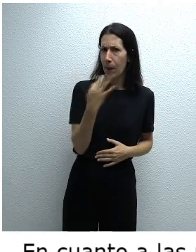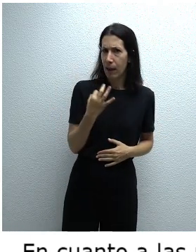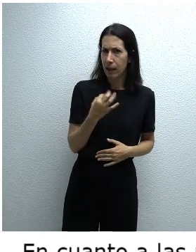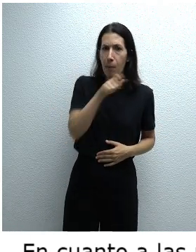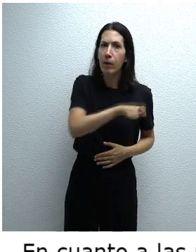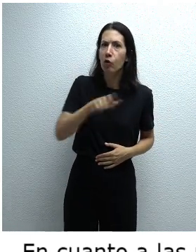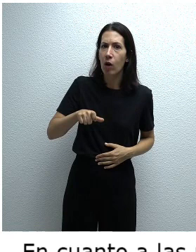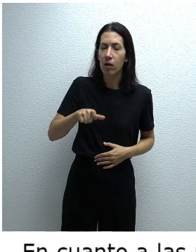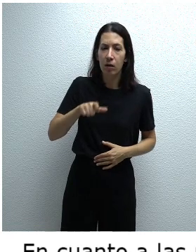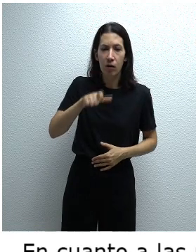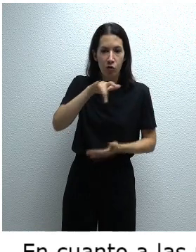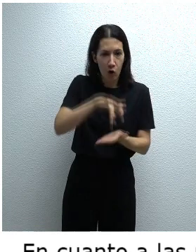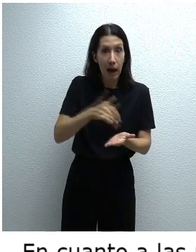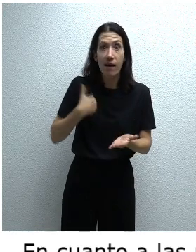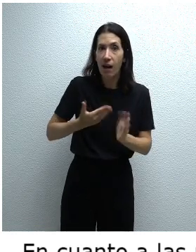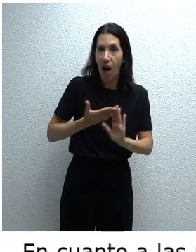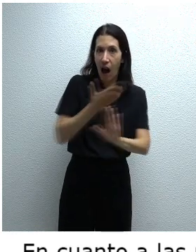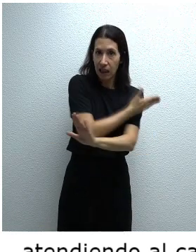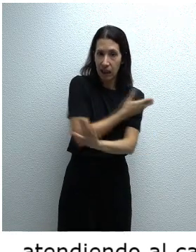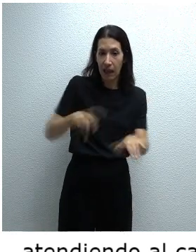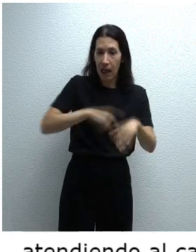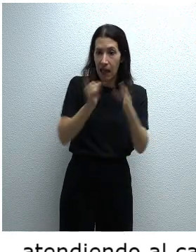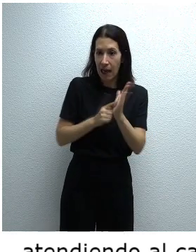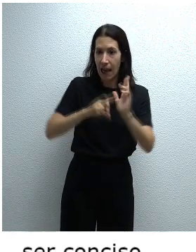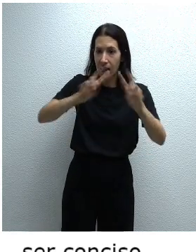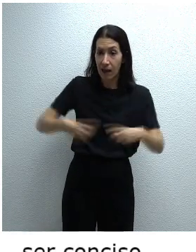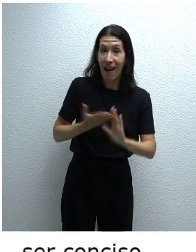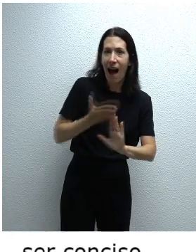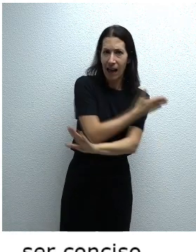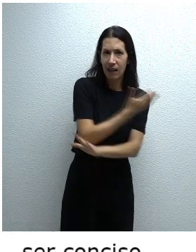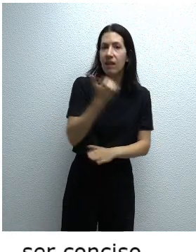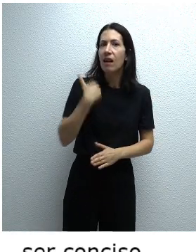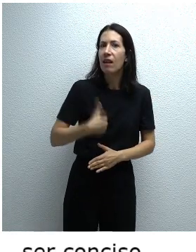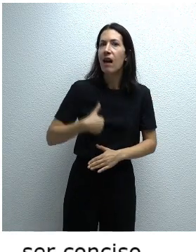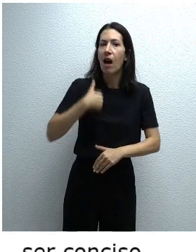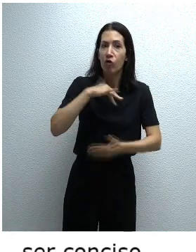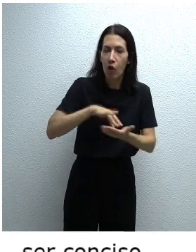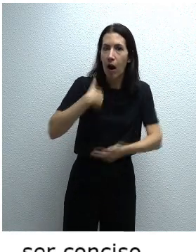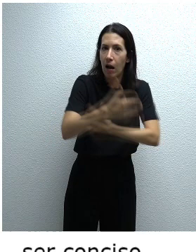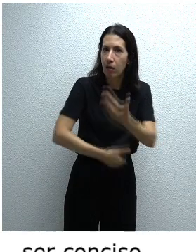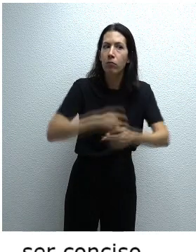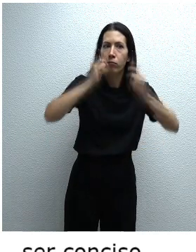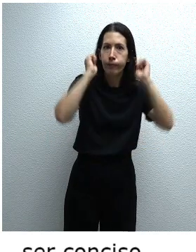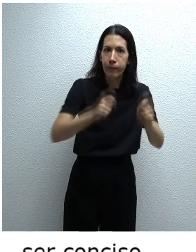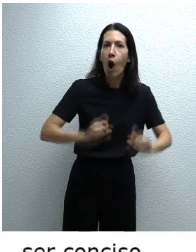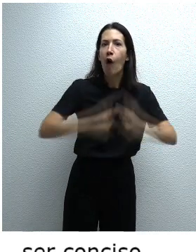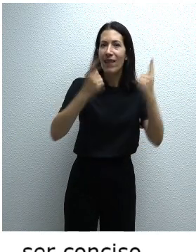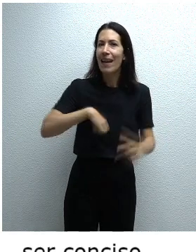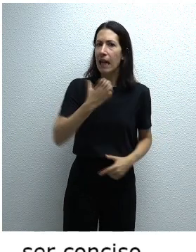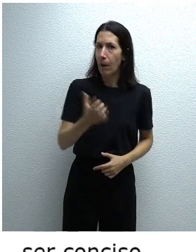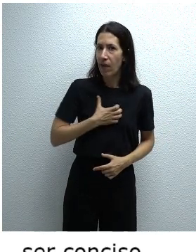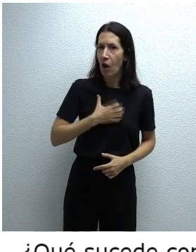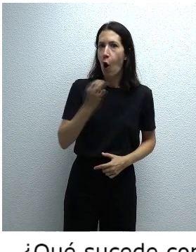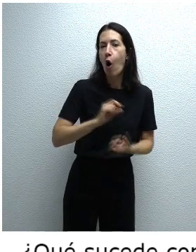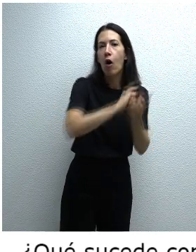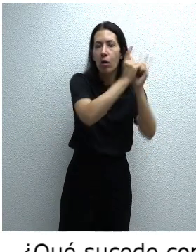aquellas personas que con anterioridad habían sido objeto de un procedimiento de incapacitación o de modificación